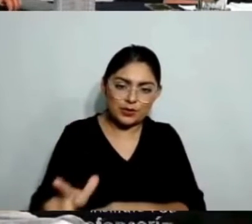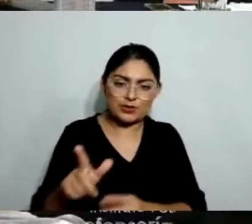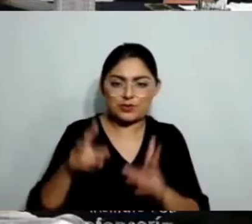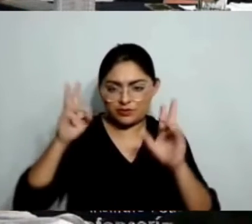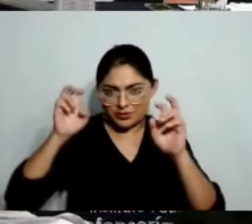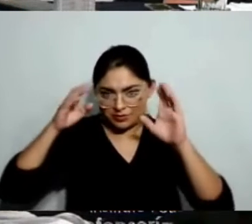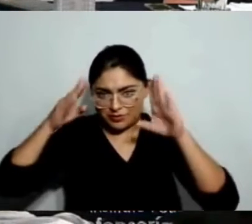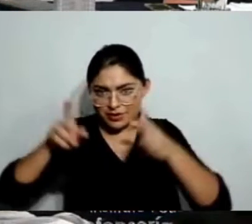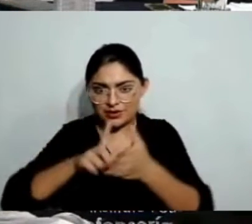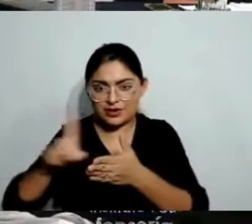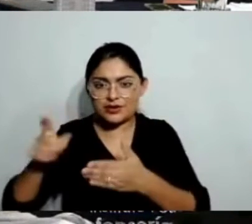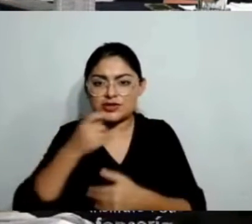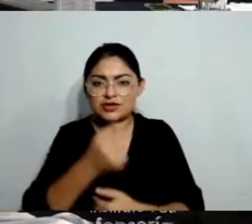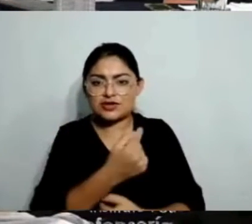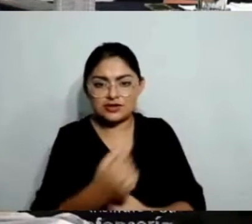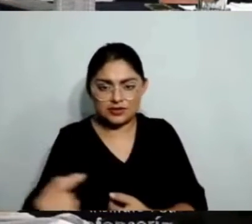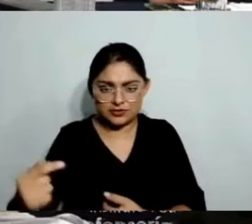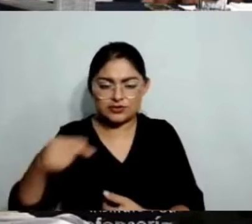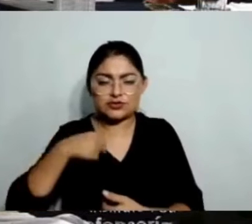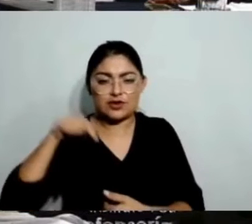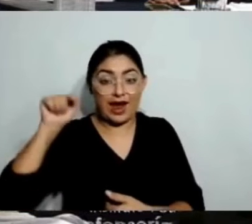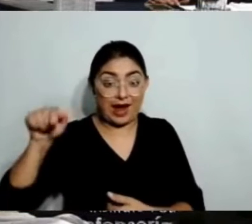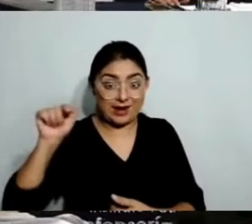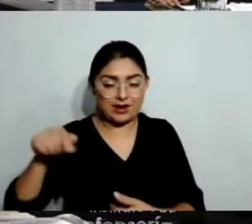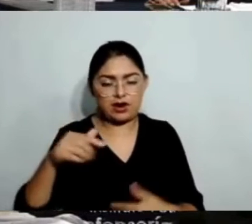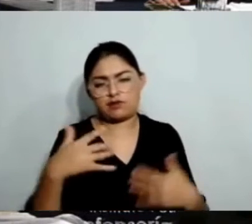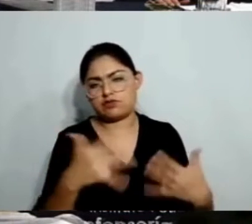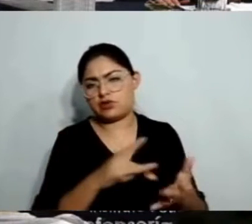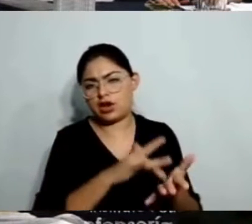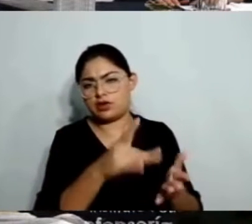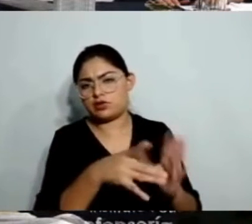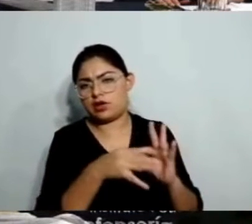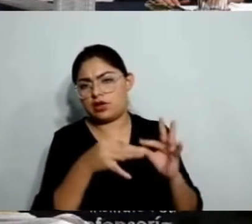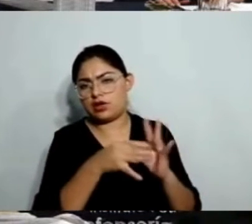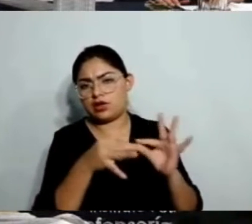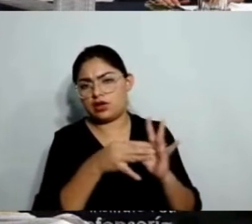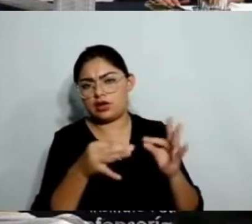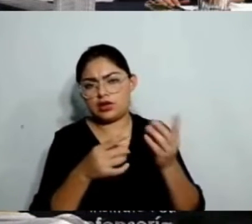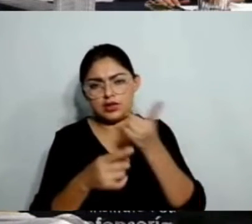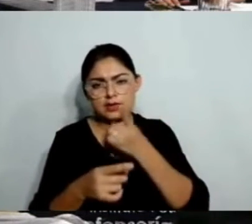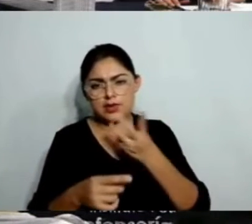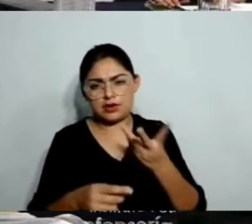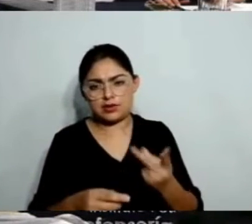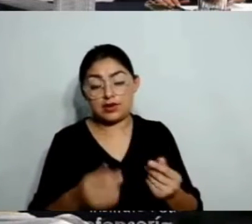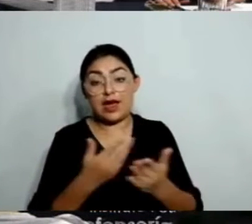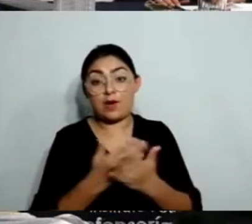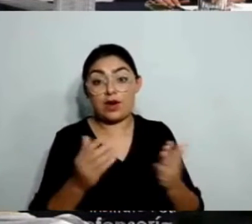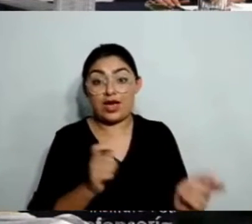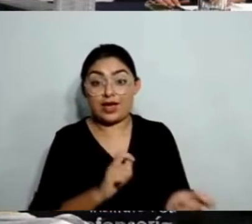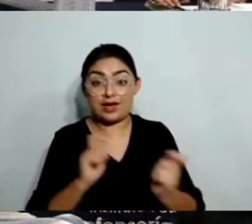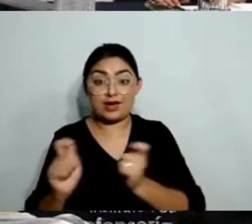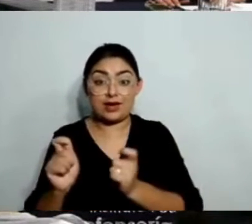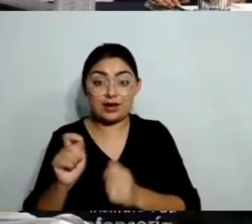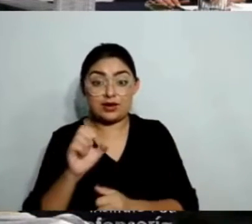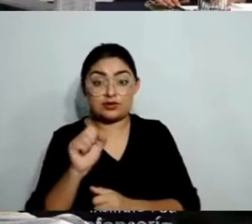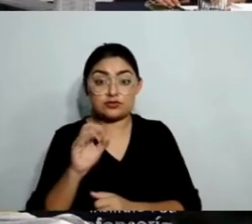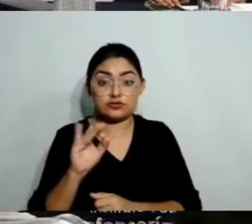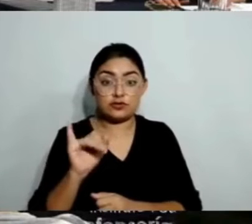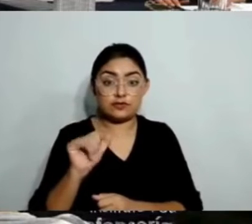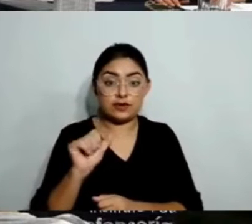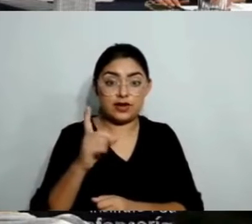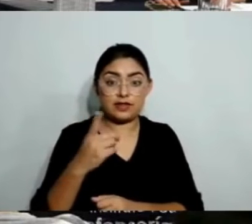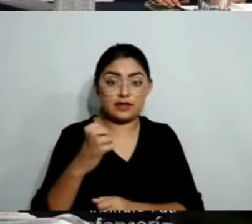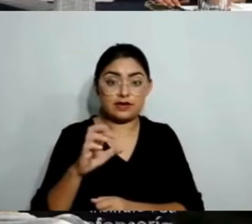experiencia y este contenido y bueno Bueno antes de darle la palabra a Sofía de robina que es la titular de la secretaria técnica de combate a la